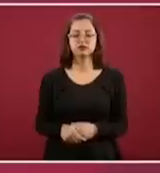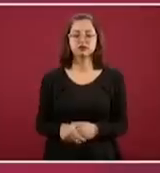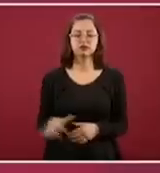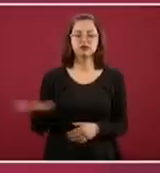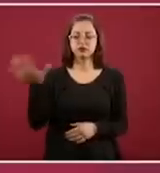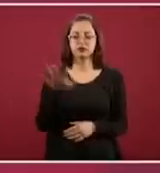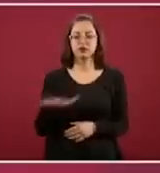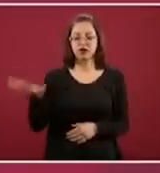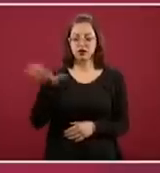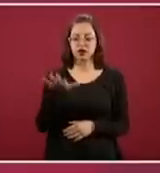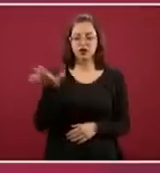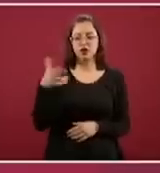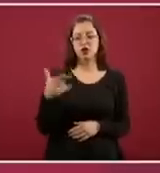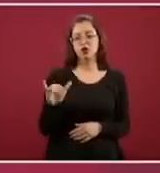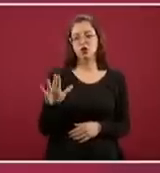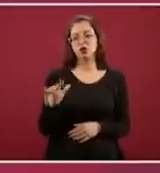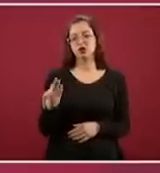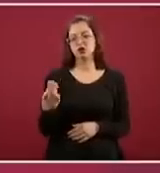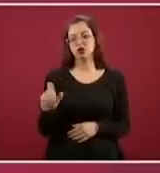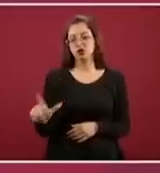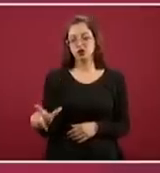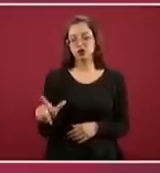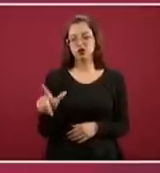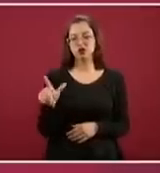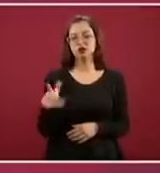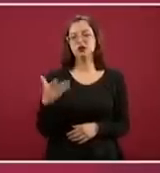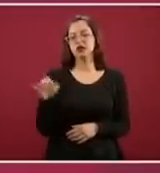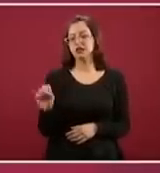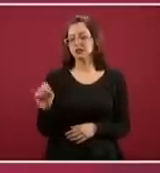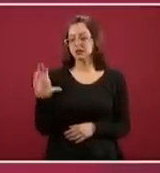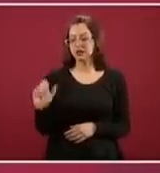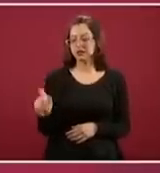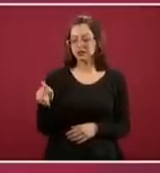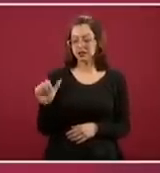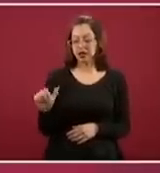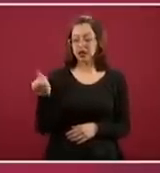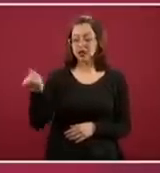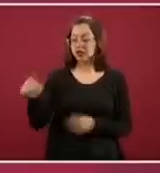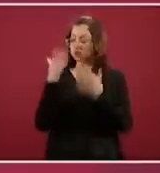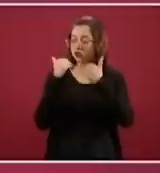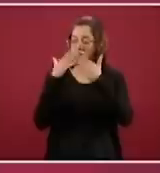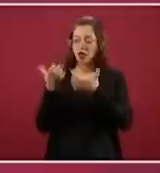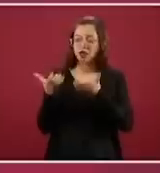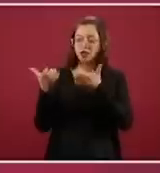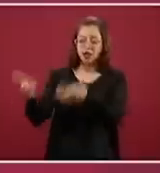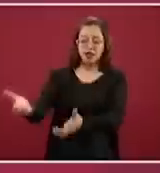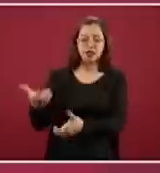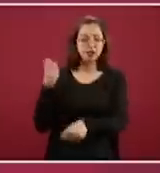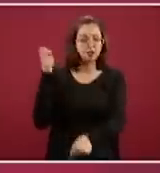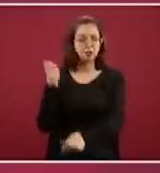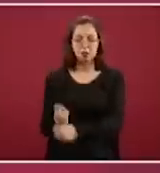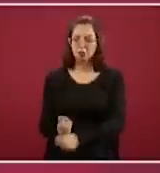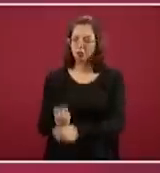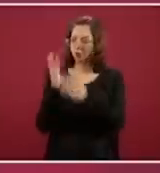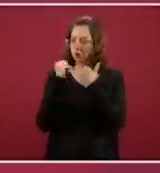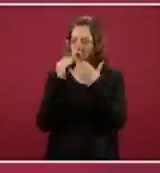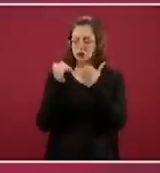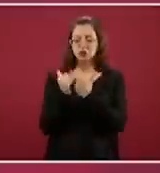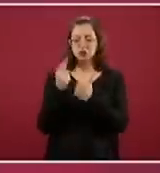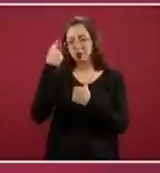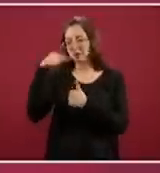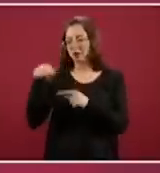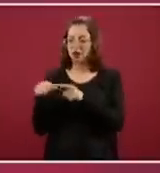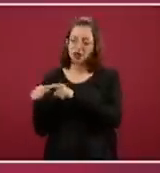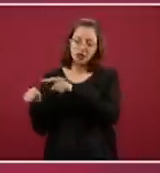zona huichol de la Yesca, que no tienen camino pavimentado a su cabecera